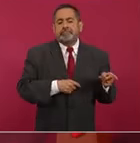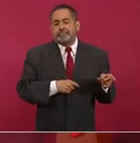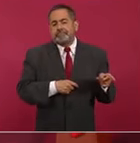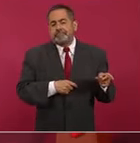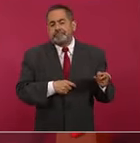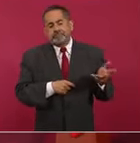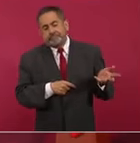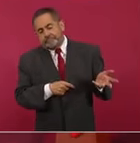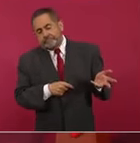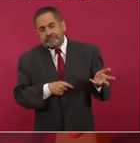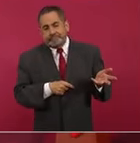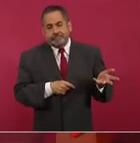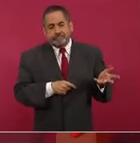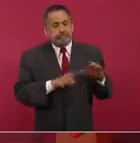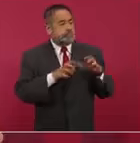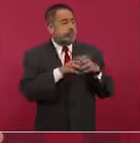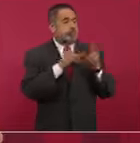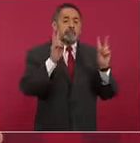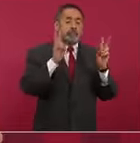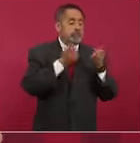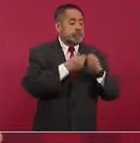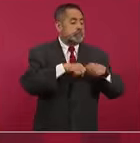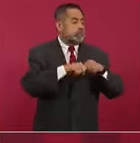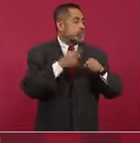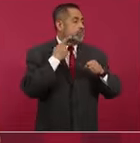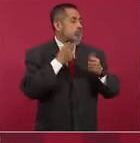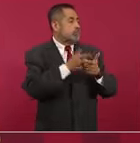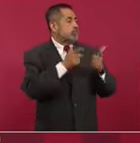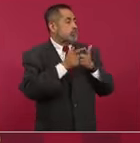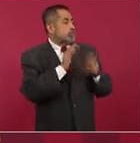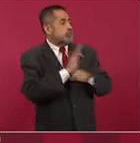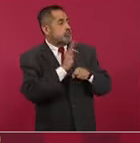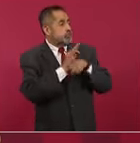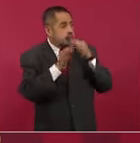es la sociedad política.